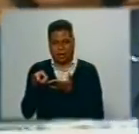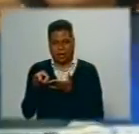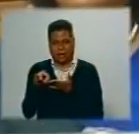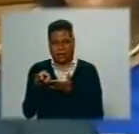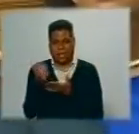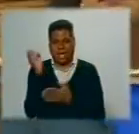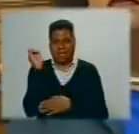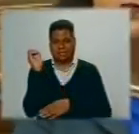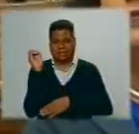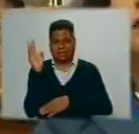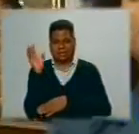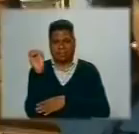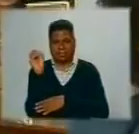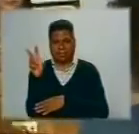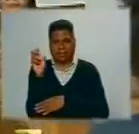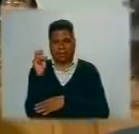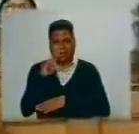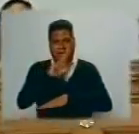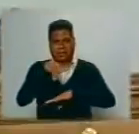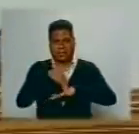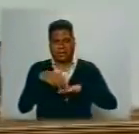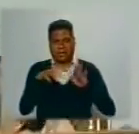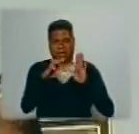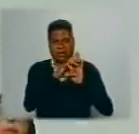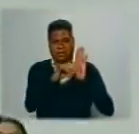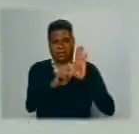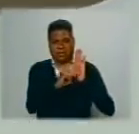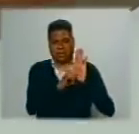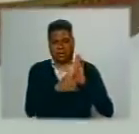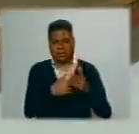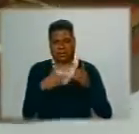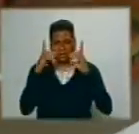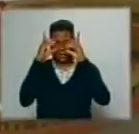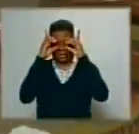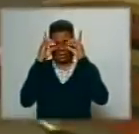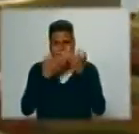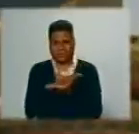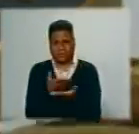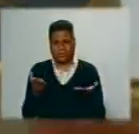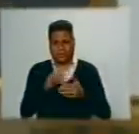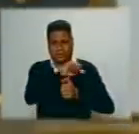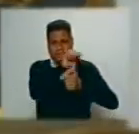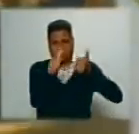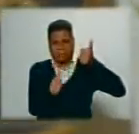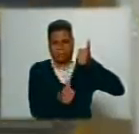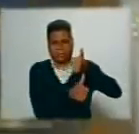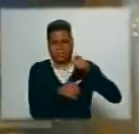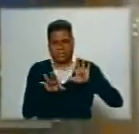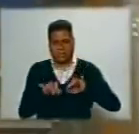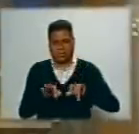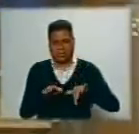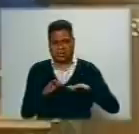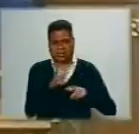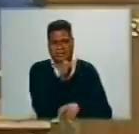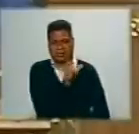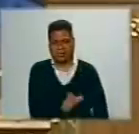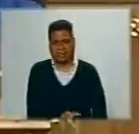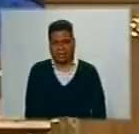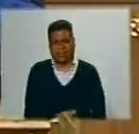Nacional Constituyente, querida presidenta Delcy Rodríguez, vicepresidente, secretarios,